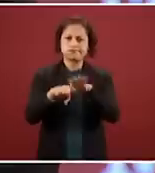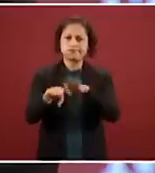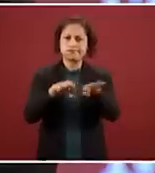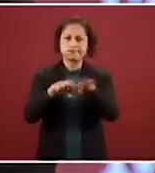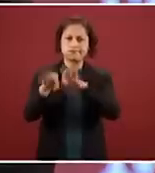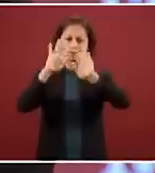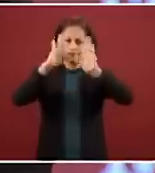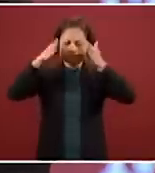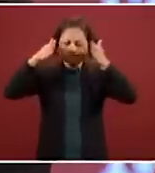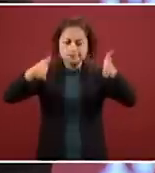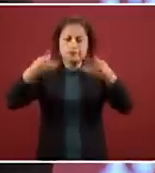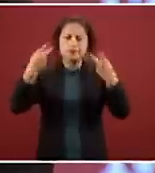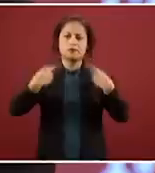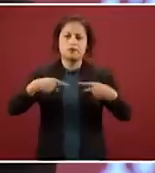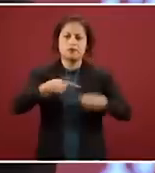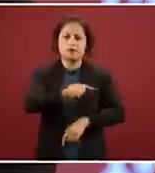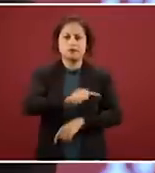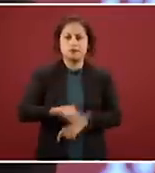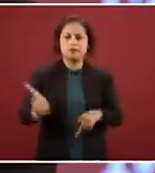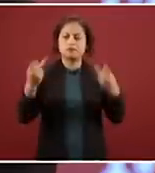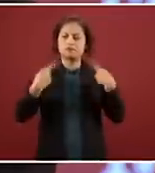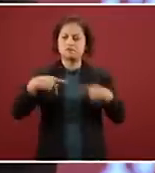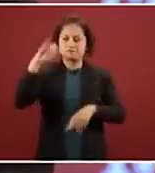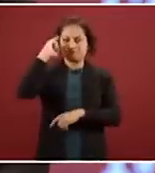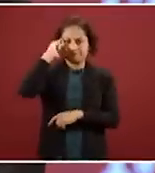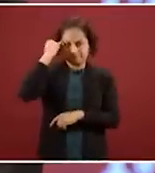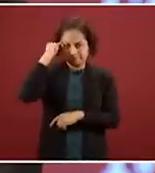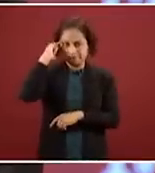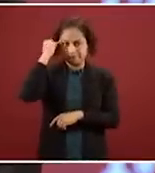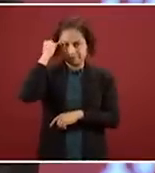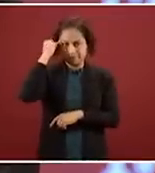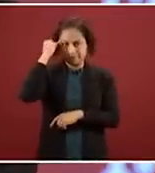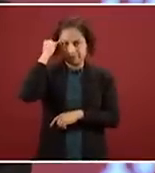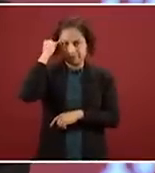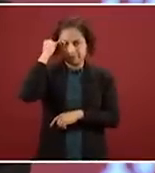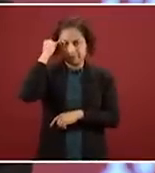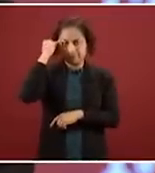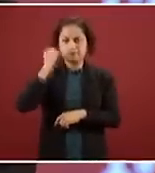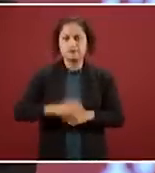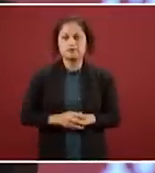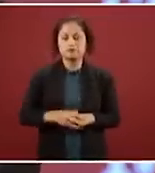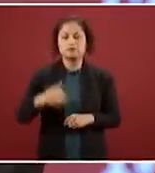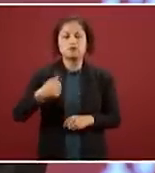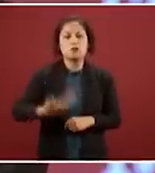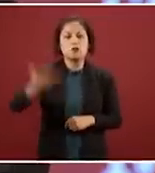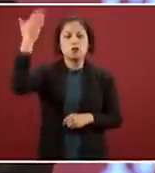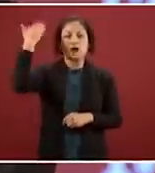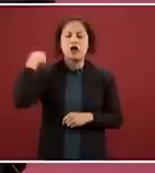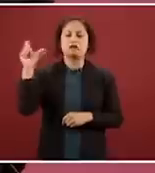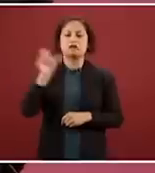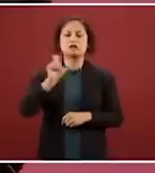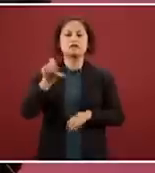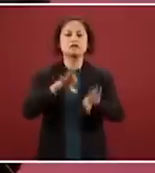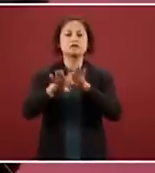por los pobres y por los indígenas. Empecé a trabajar como servidor público